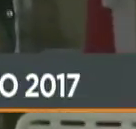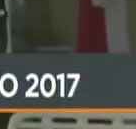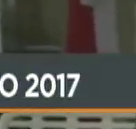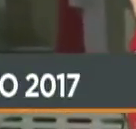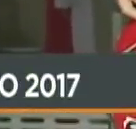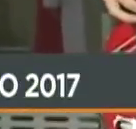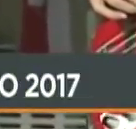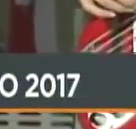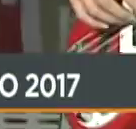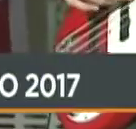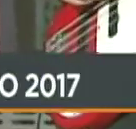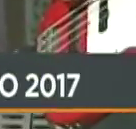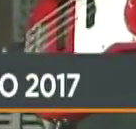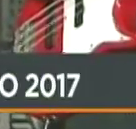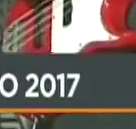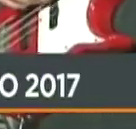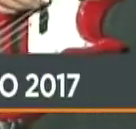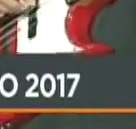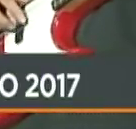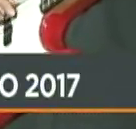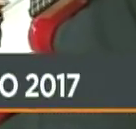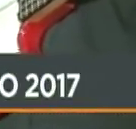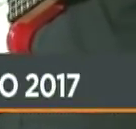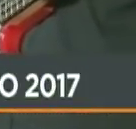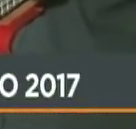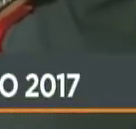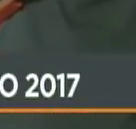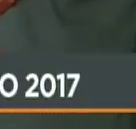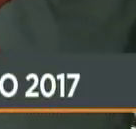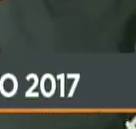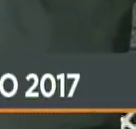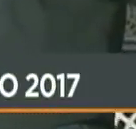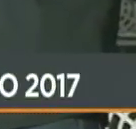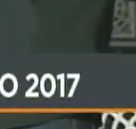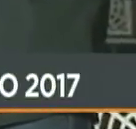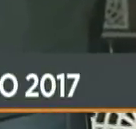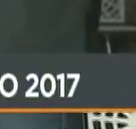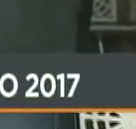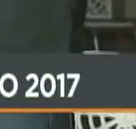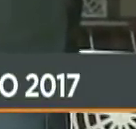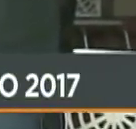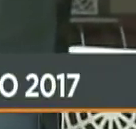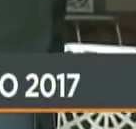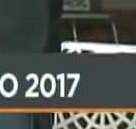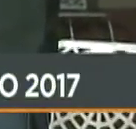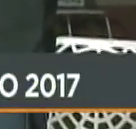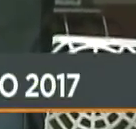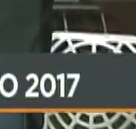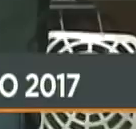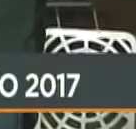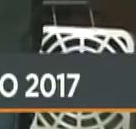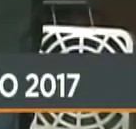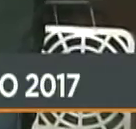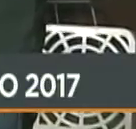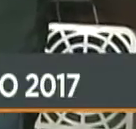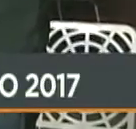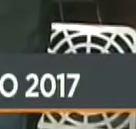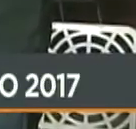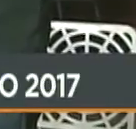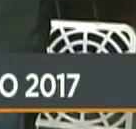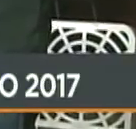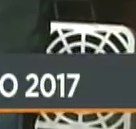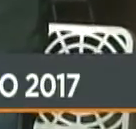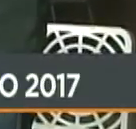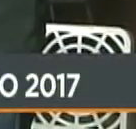Distrito Capital como parte de las políticas de renovación de cara a este año 2018, parte